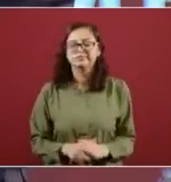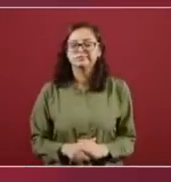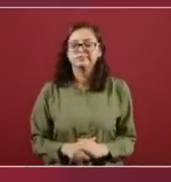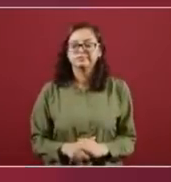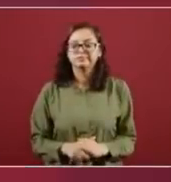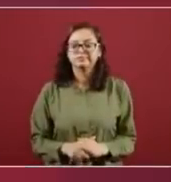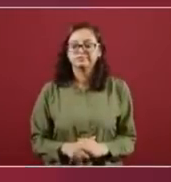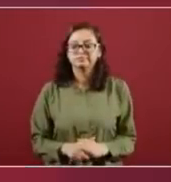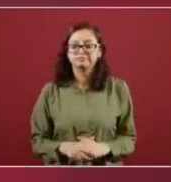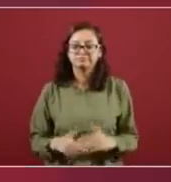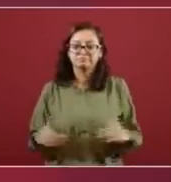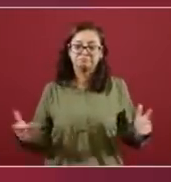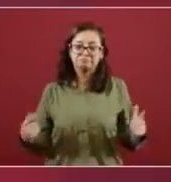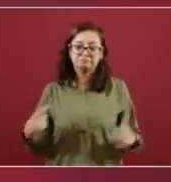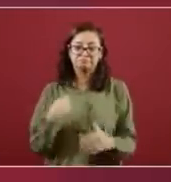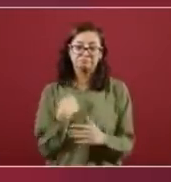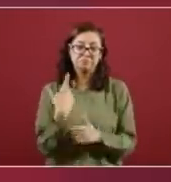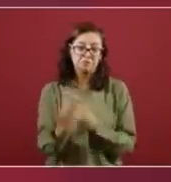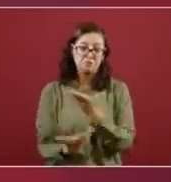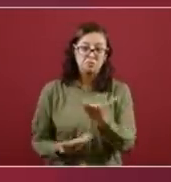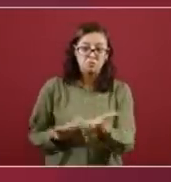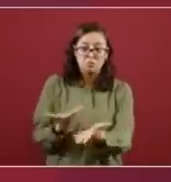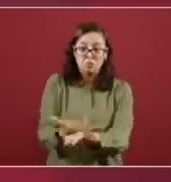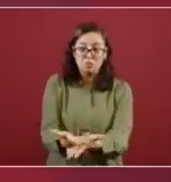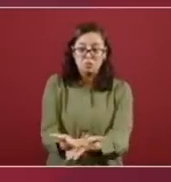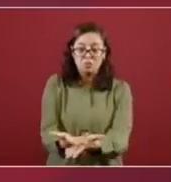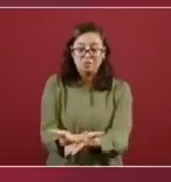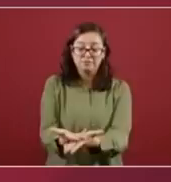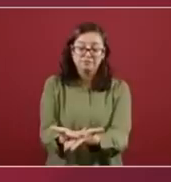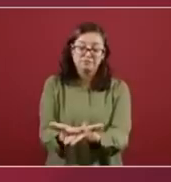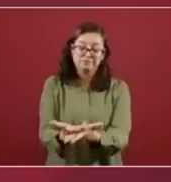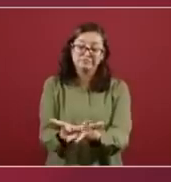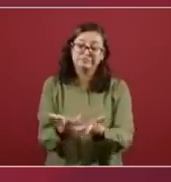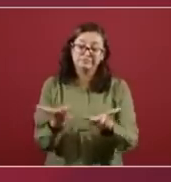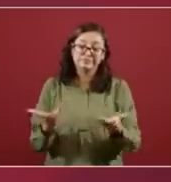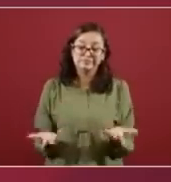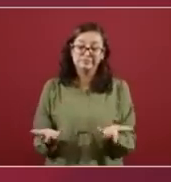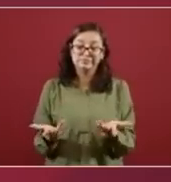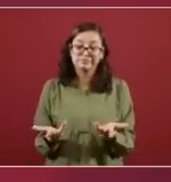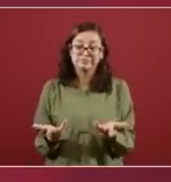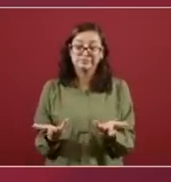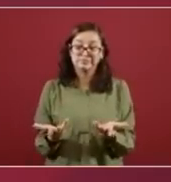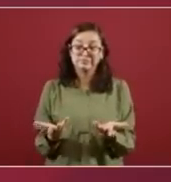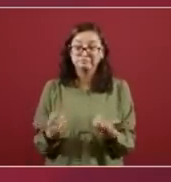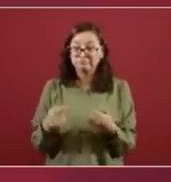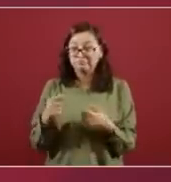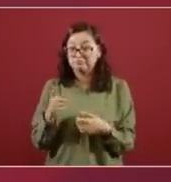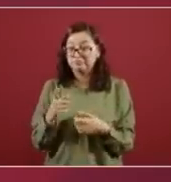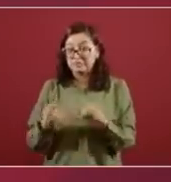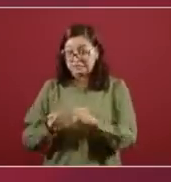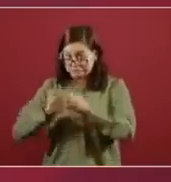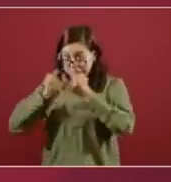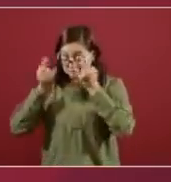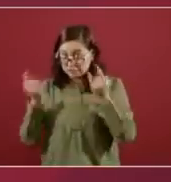lo que planteó es precisamente que ya no siga oculto